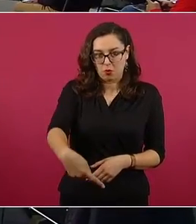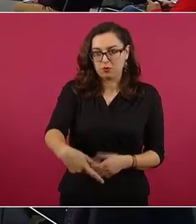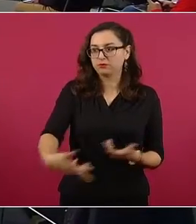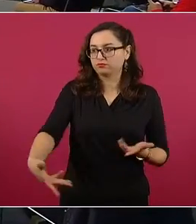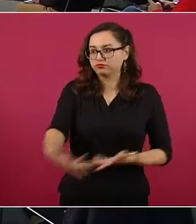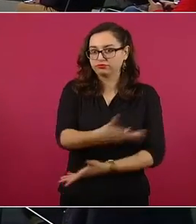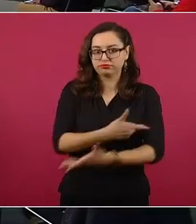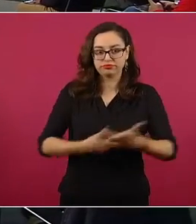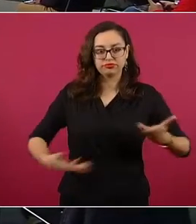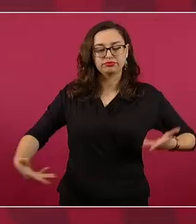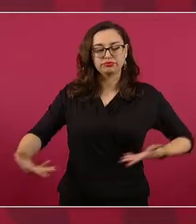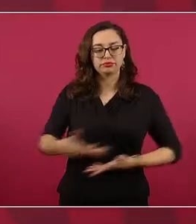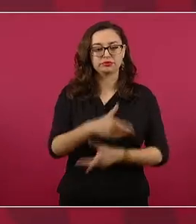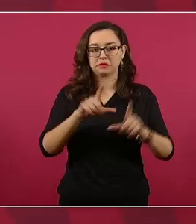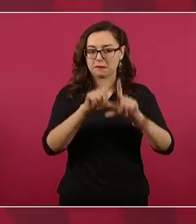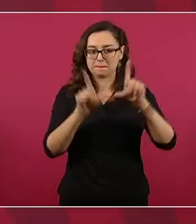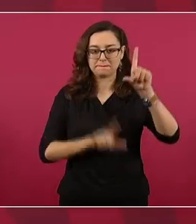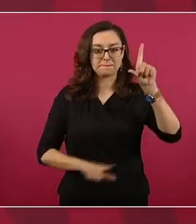país.